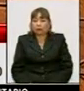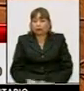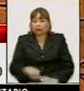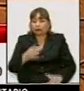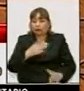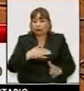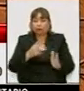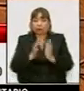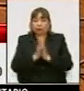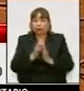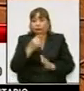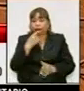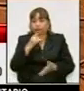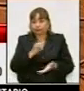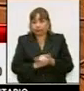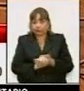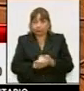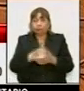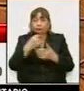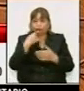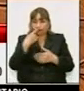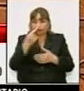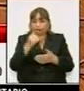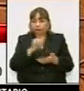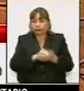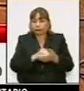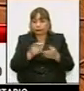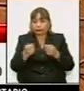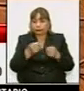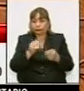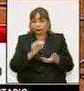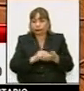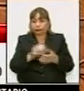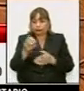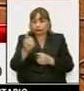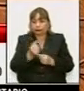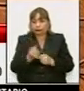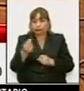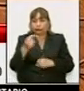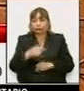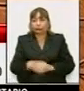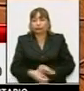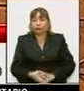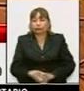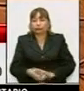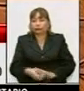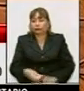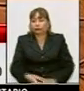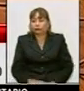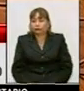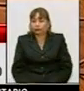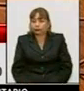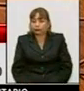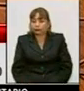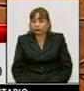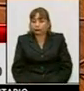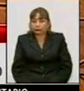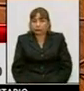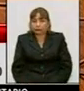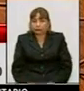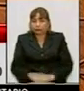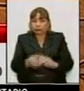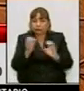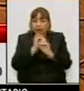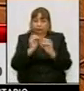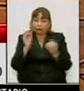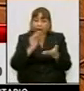solicitud. De todos modos, hacer la convocatoria del secretario general para que se le cite de grado fuerza al señor Sopre, ningún inconveniente. Muchas gracias, presidente. No habiendo